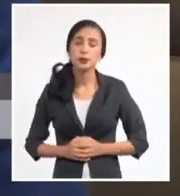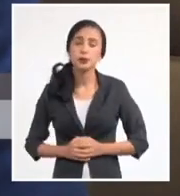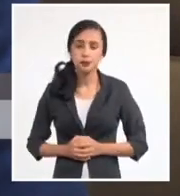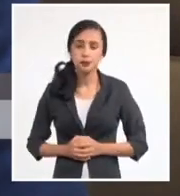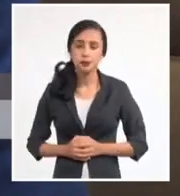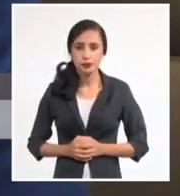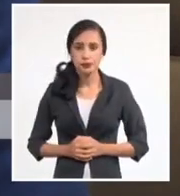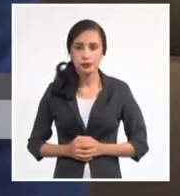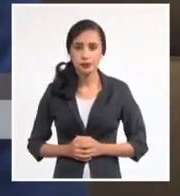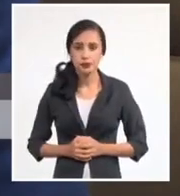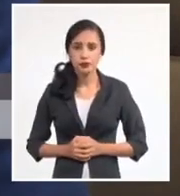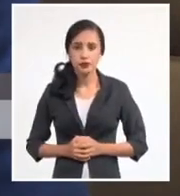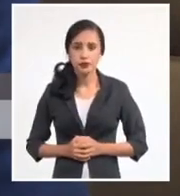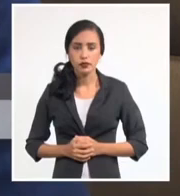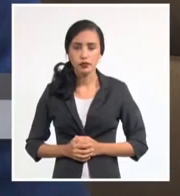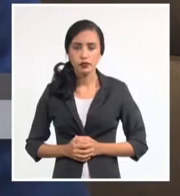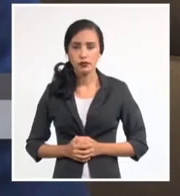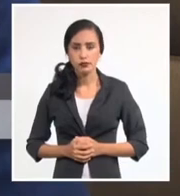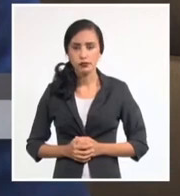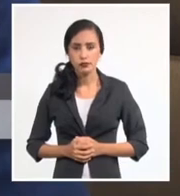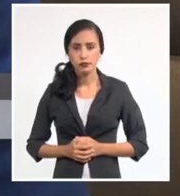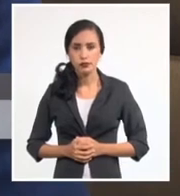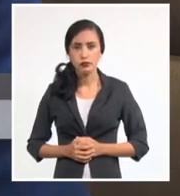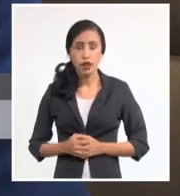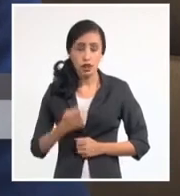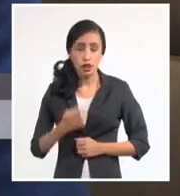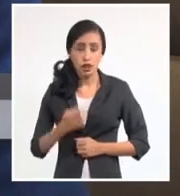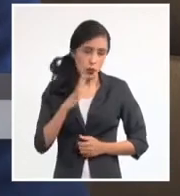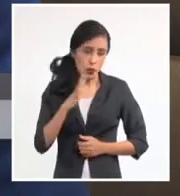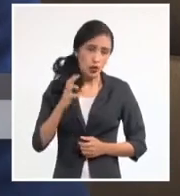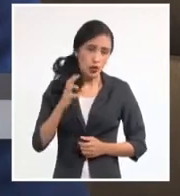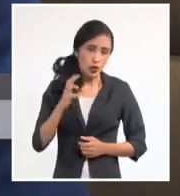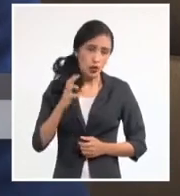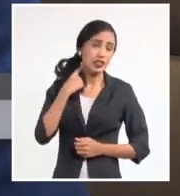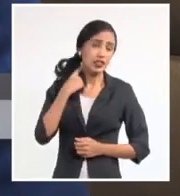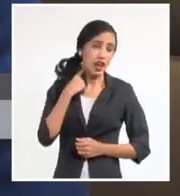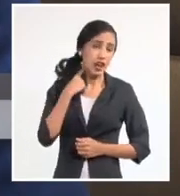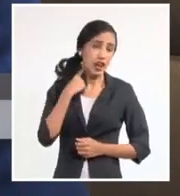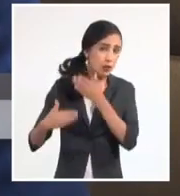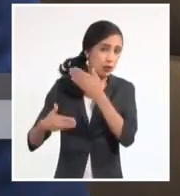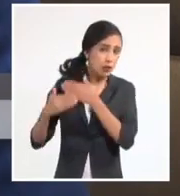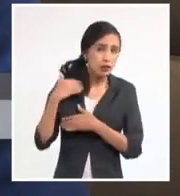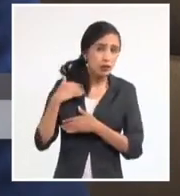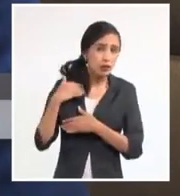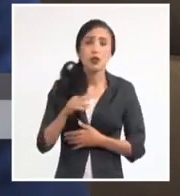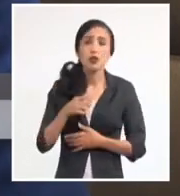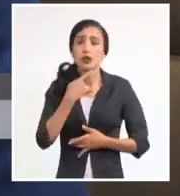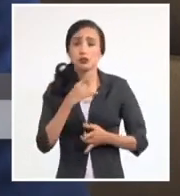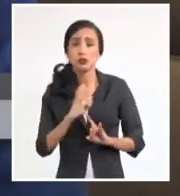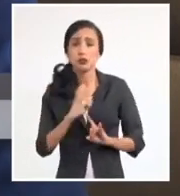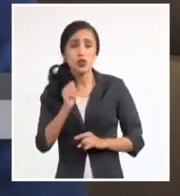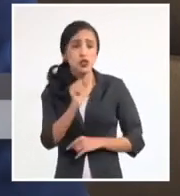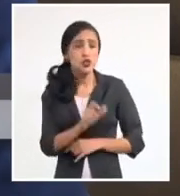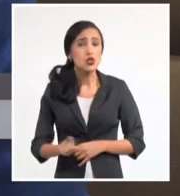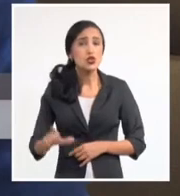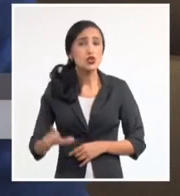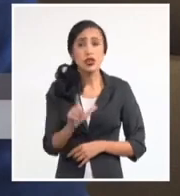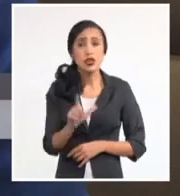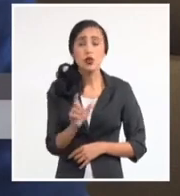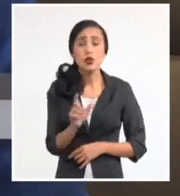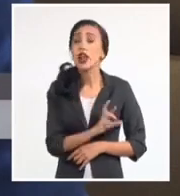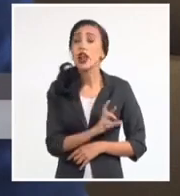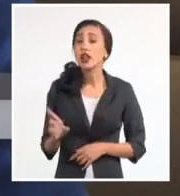hace ya prácticamente más de 30 años, cayó el socialismo, cayeron los paradigmas y la revolución